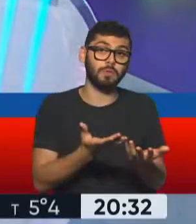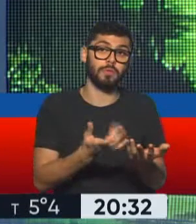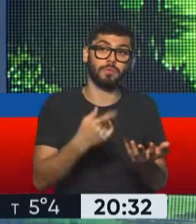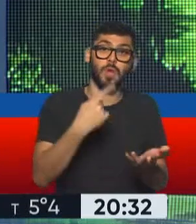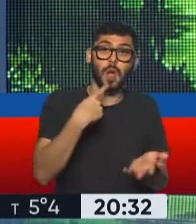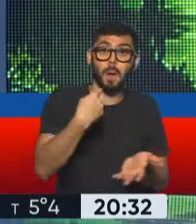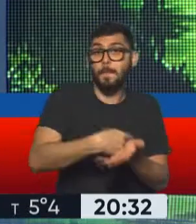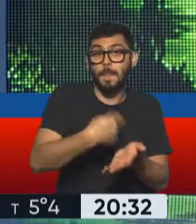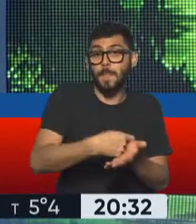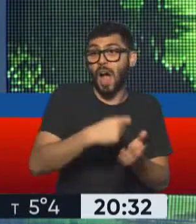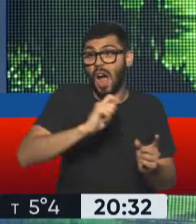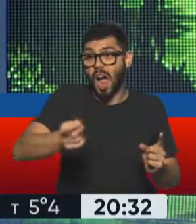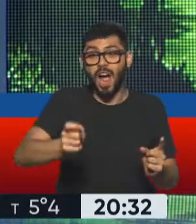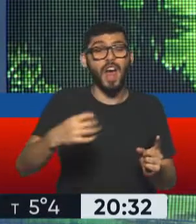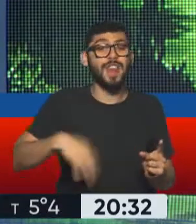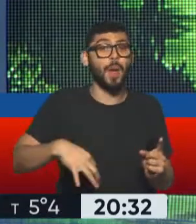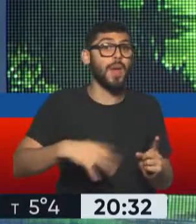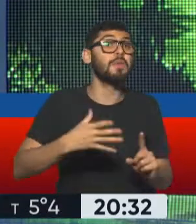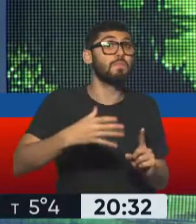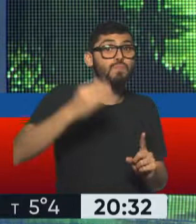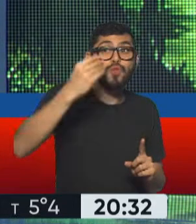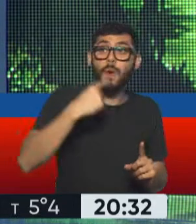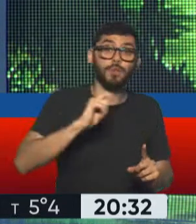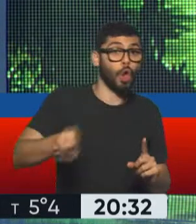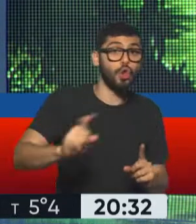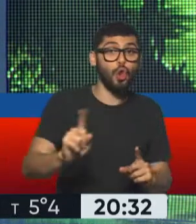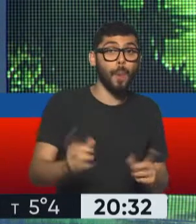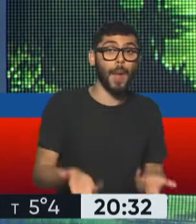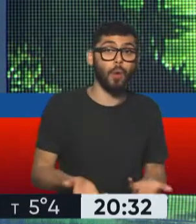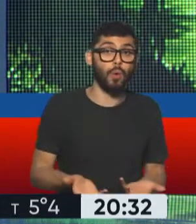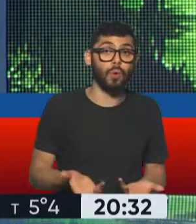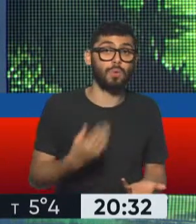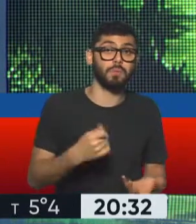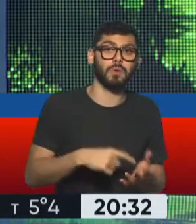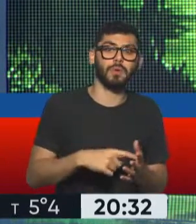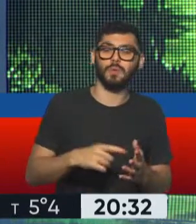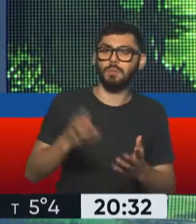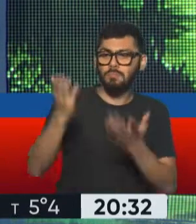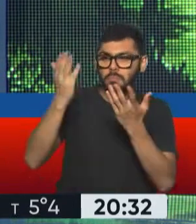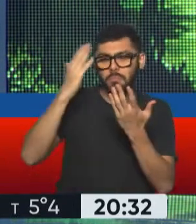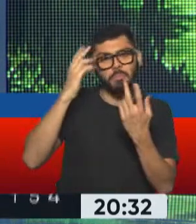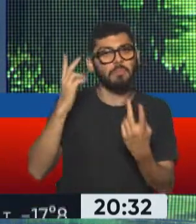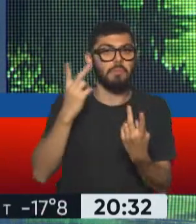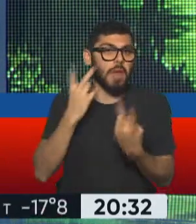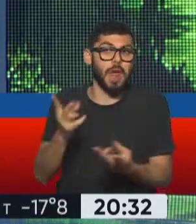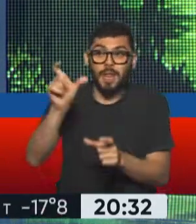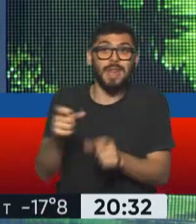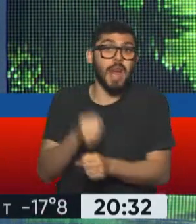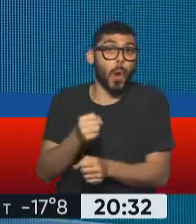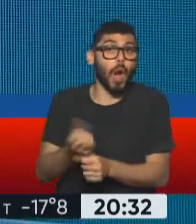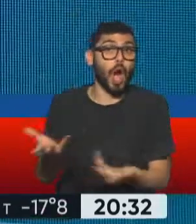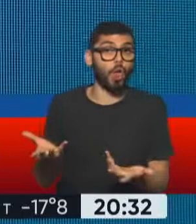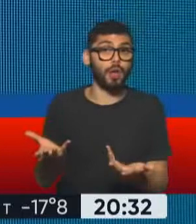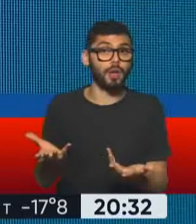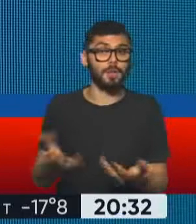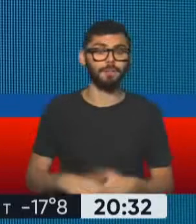pagando, por supuesto, y eso muchas veces no ocurrió también por una falta de identificar a esa trabajadora como lo que es una trabajadora. Está claro que